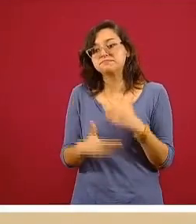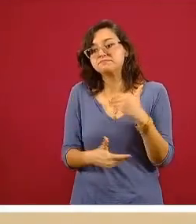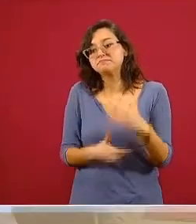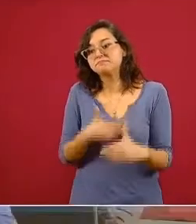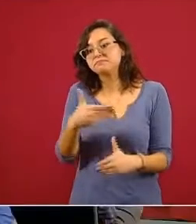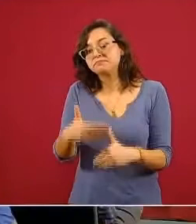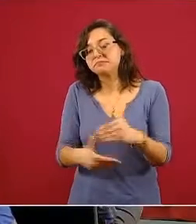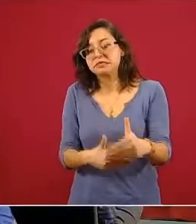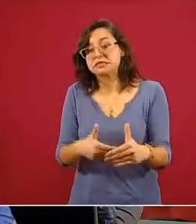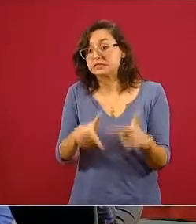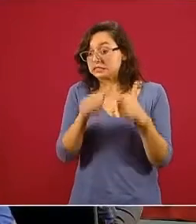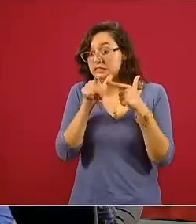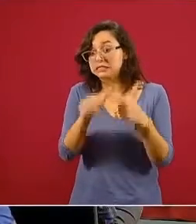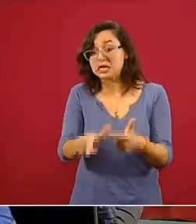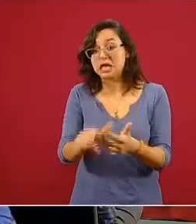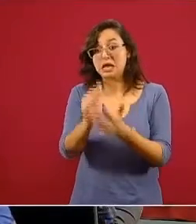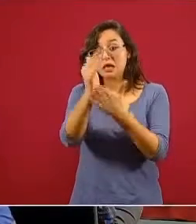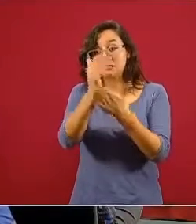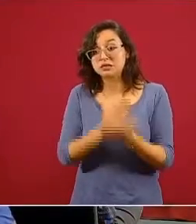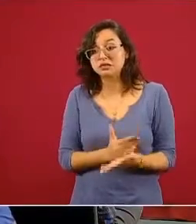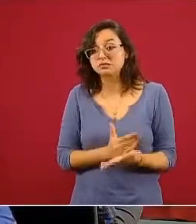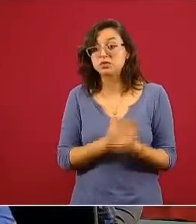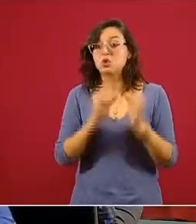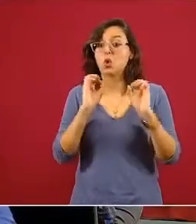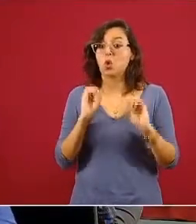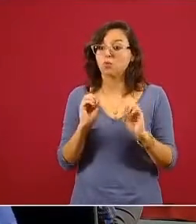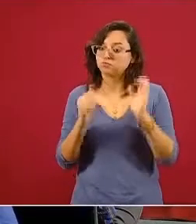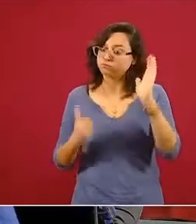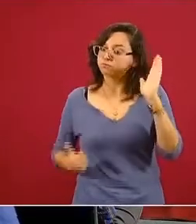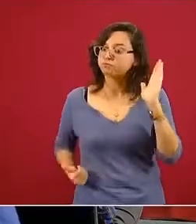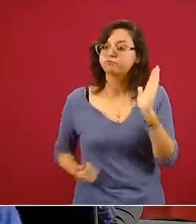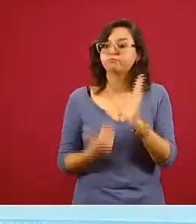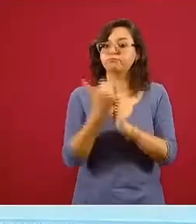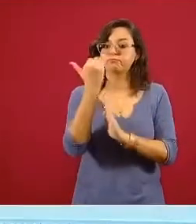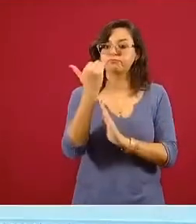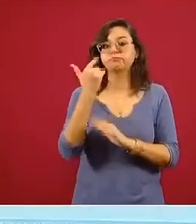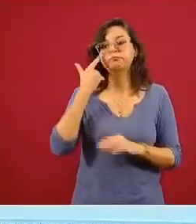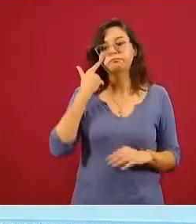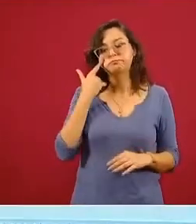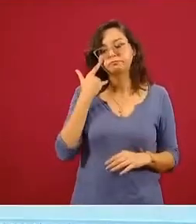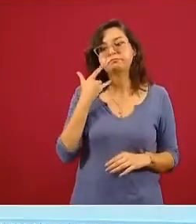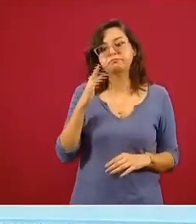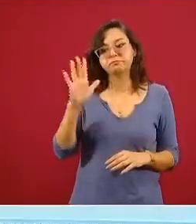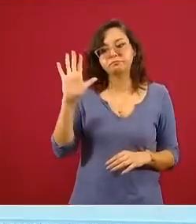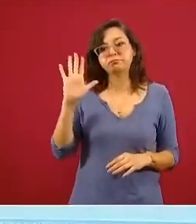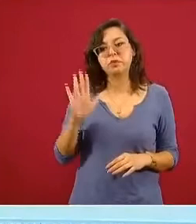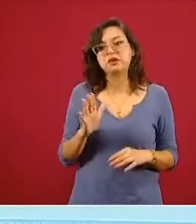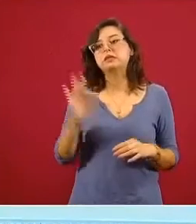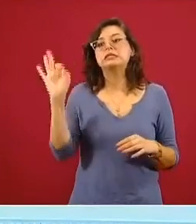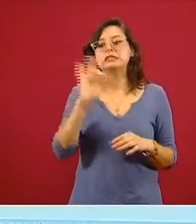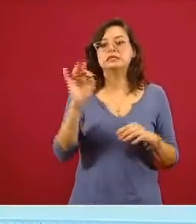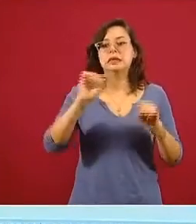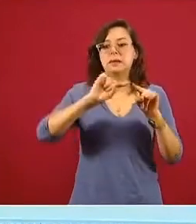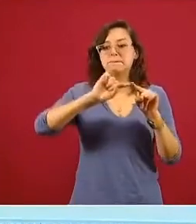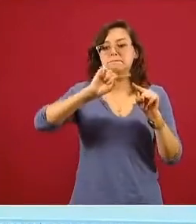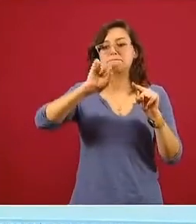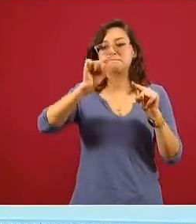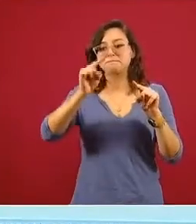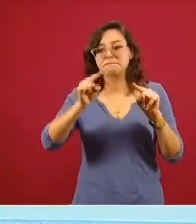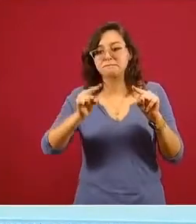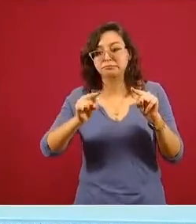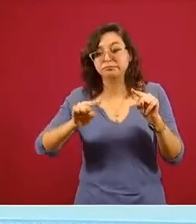el Estado, si esto se mantiene o podría todavía significar una meseta